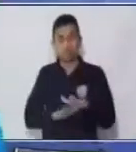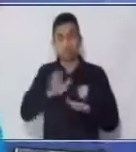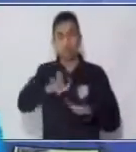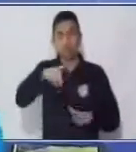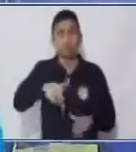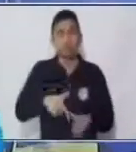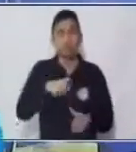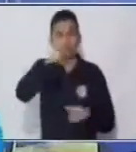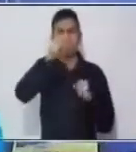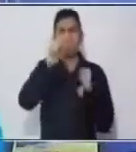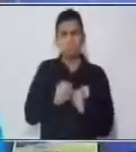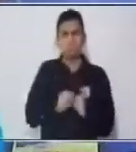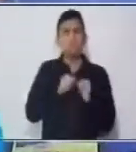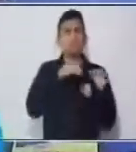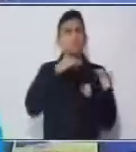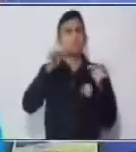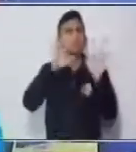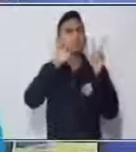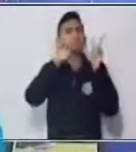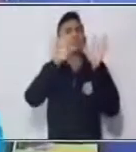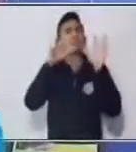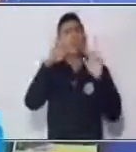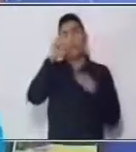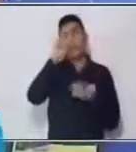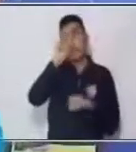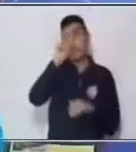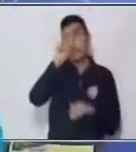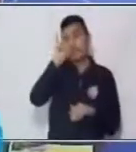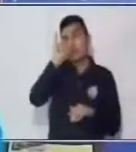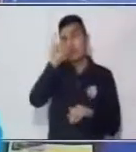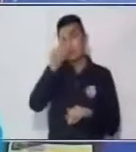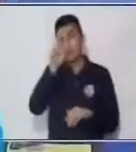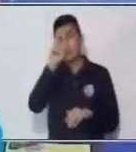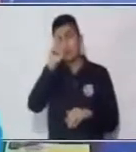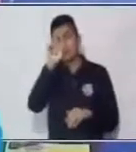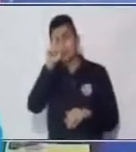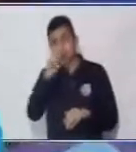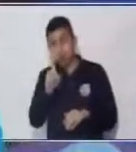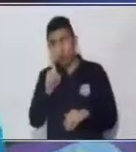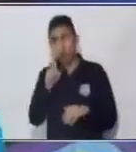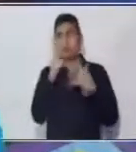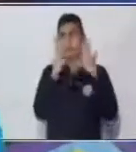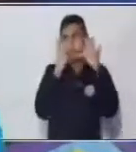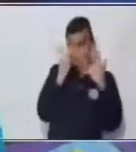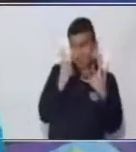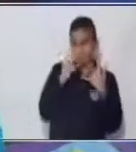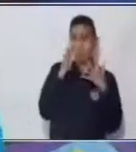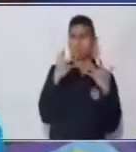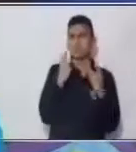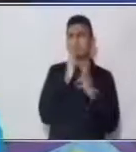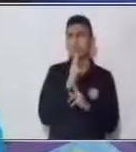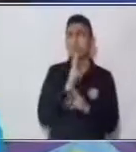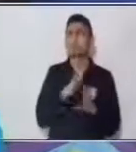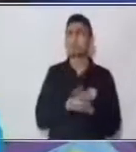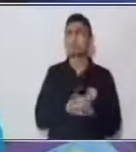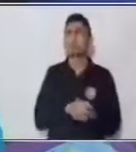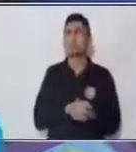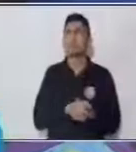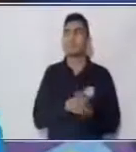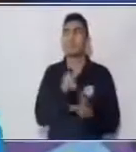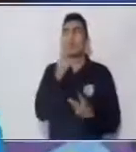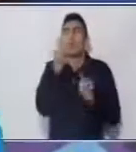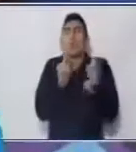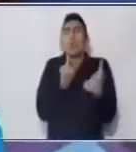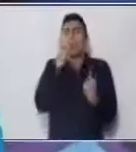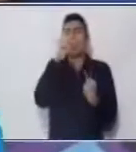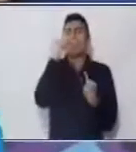los divisores de cien Está el seis, el dos, el cuatro, el uno, el diez y el cinco ¿Cuáles